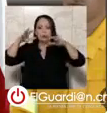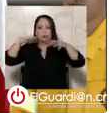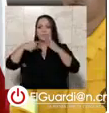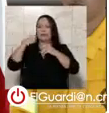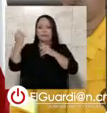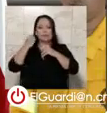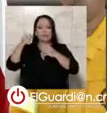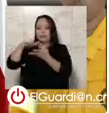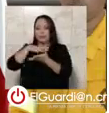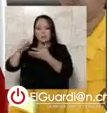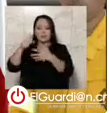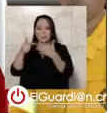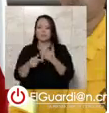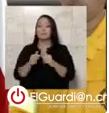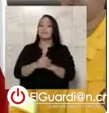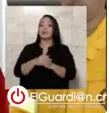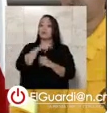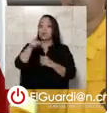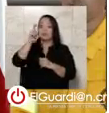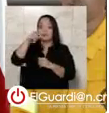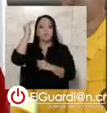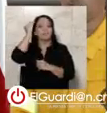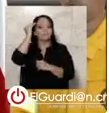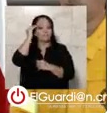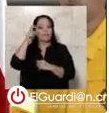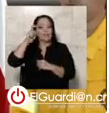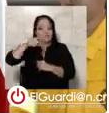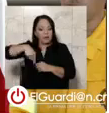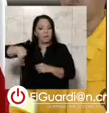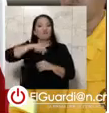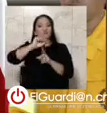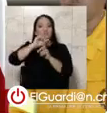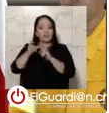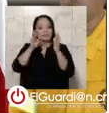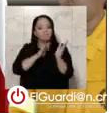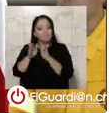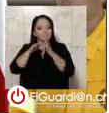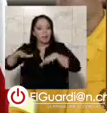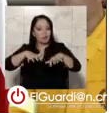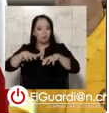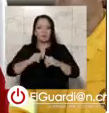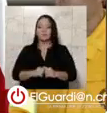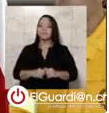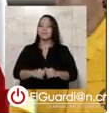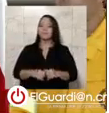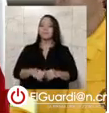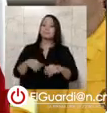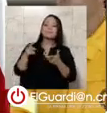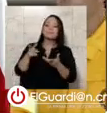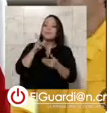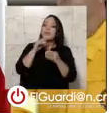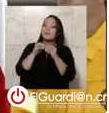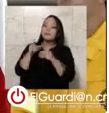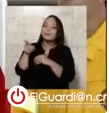Ténganlo presente porque tenemos que irnos preparando como sociedad para actuar. ¿Alguien más, don Arnold, va a dar, creo